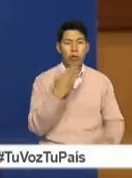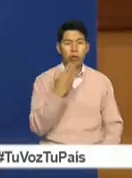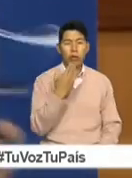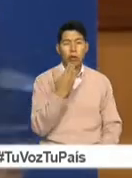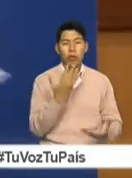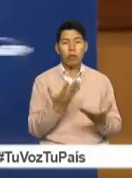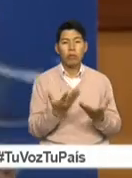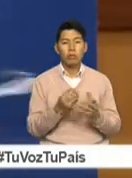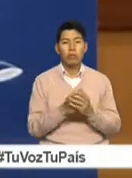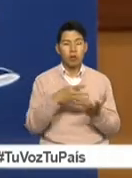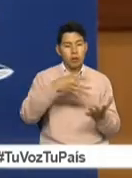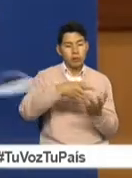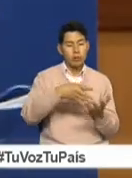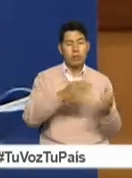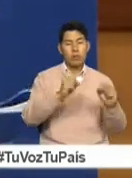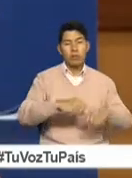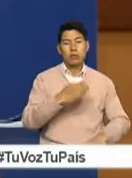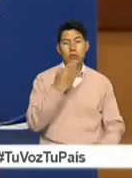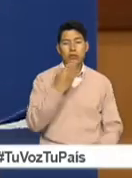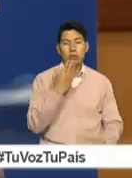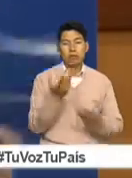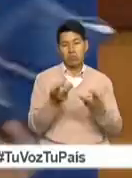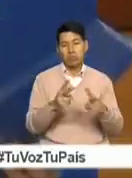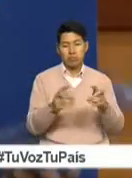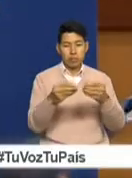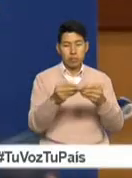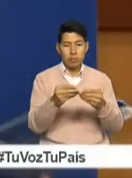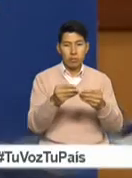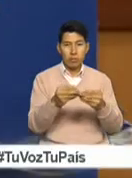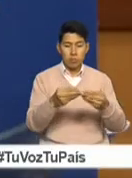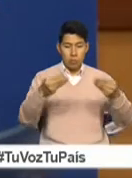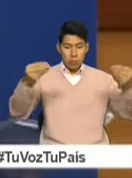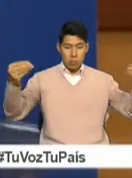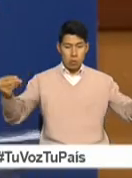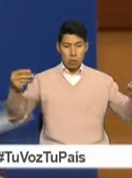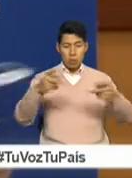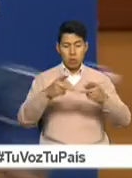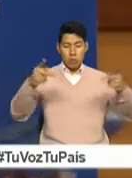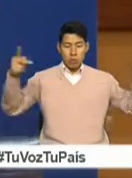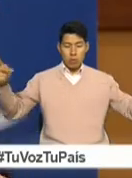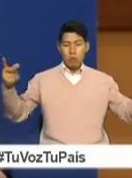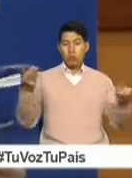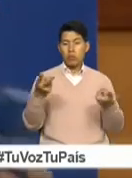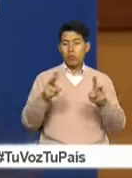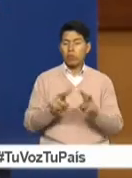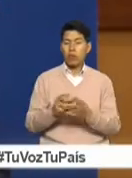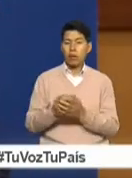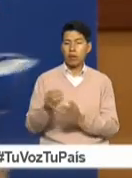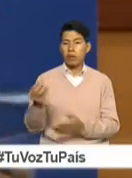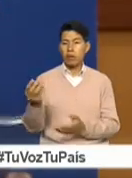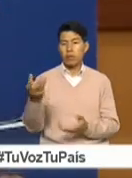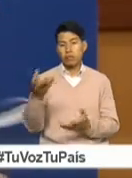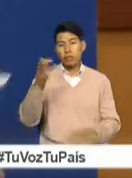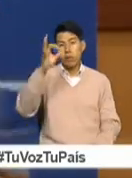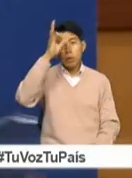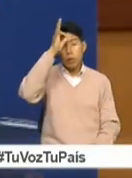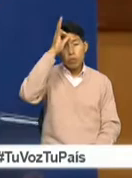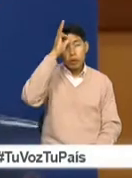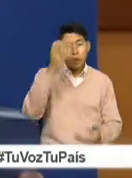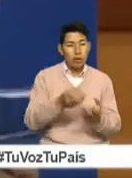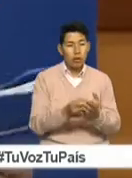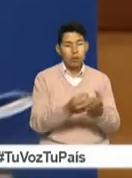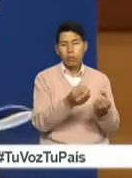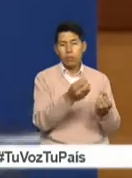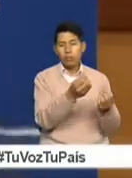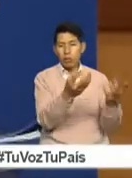además de periódicos lo que vamos a tener es en los puntos de atención ciudadana vamos a tener en hospitales vamos a tener en varios